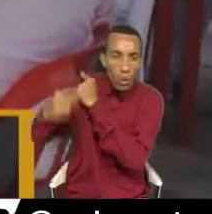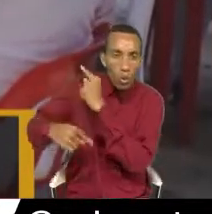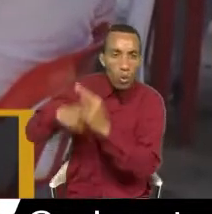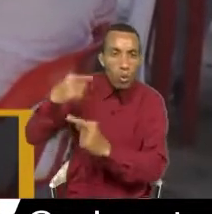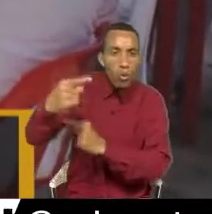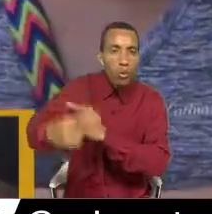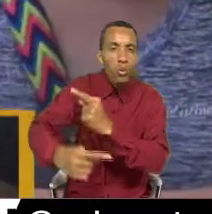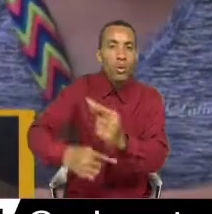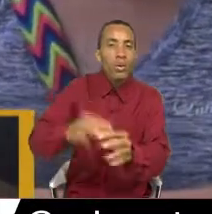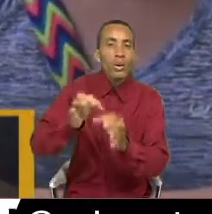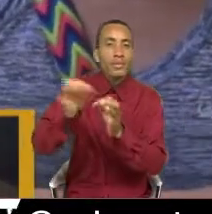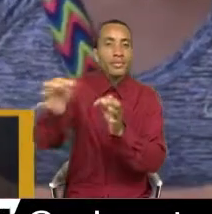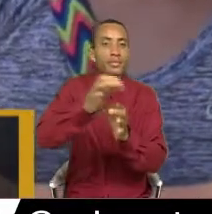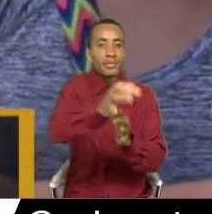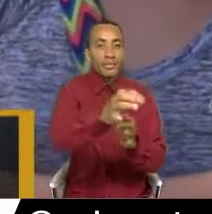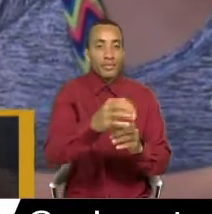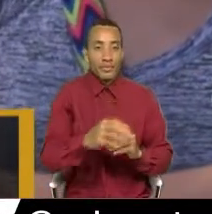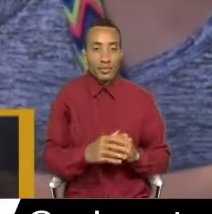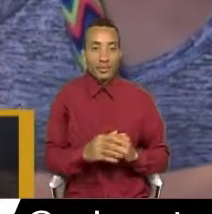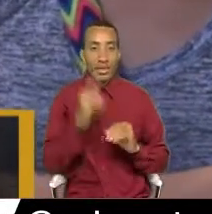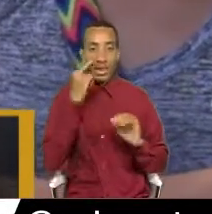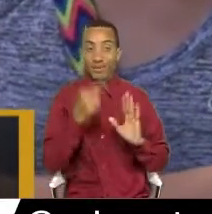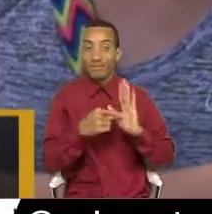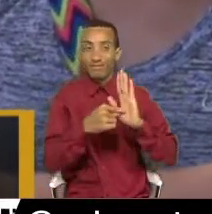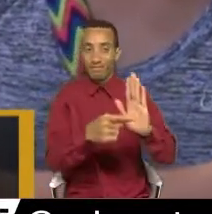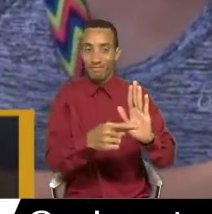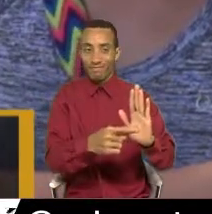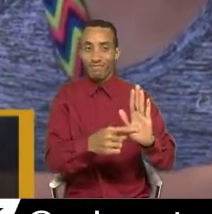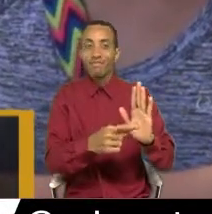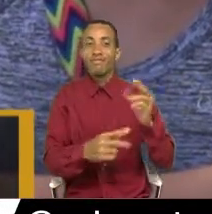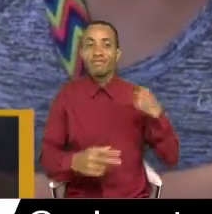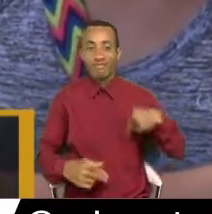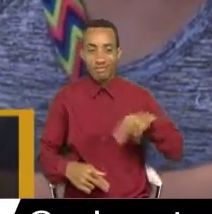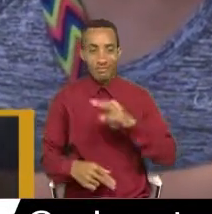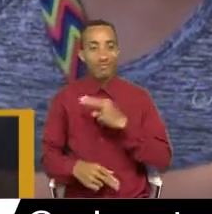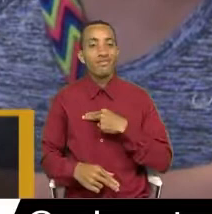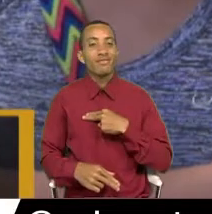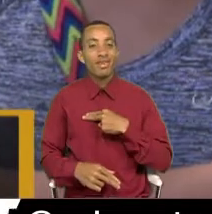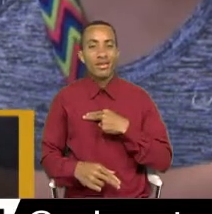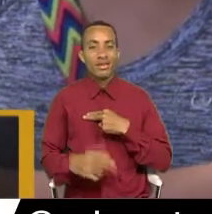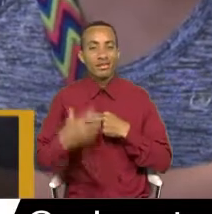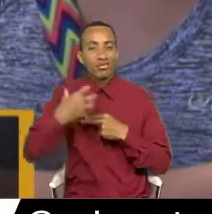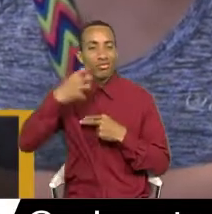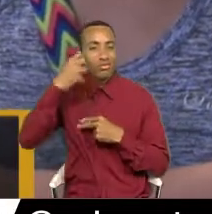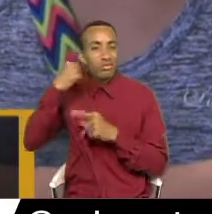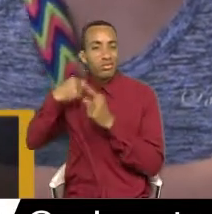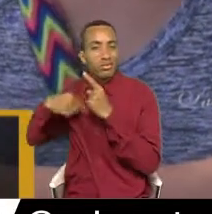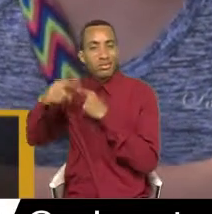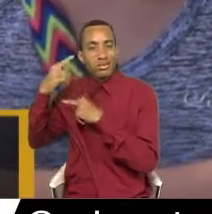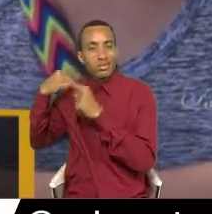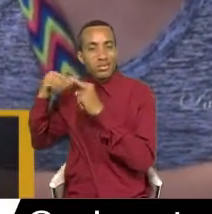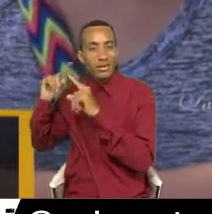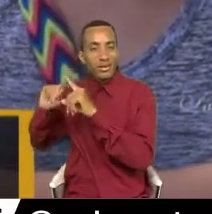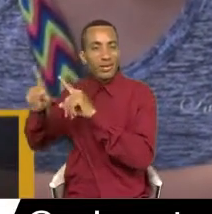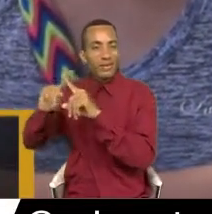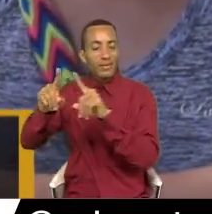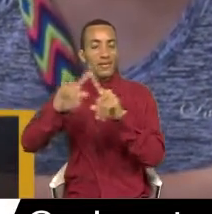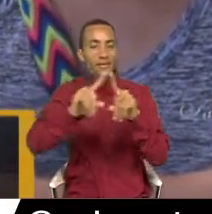de la región. Cuando vemos que demostramos que nuestras raíces para nosotros, que venimos de